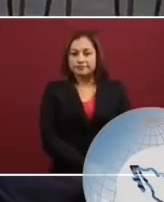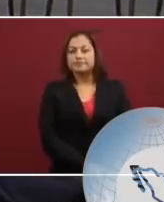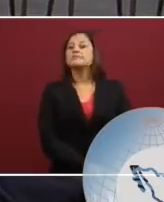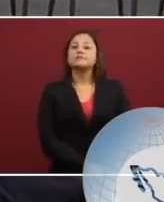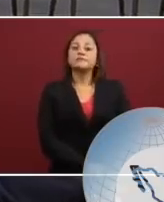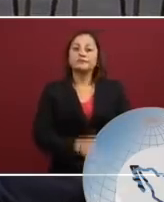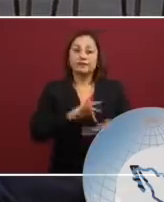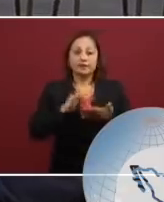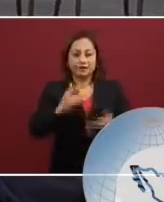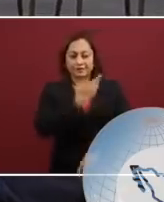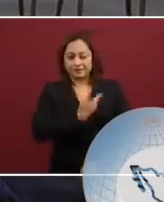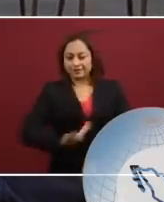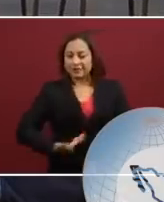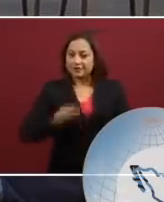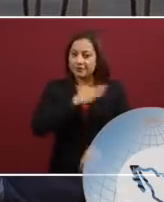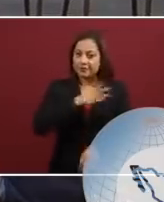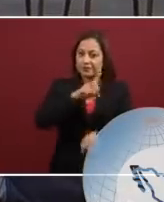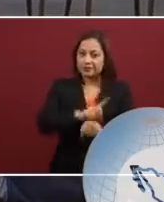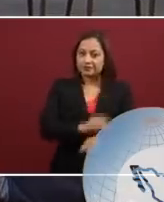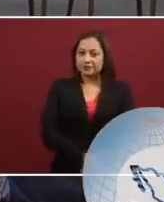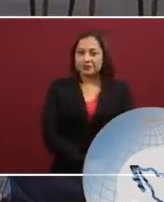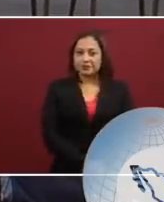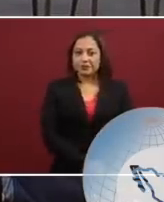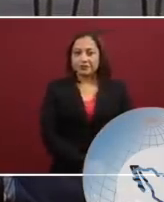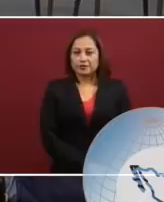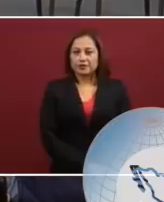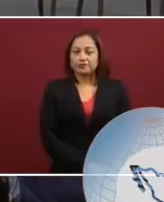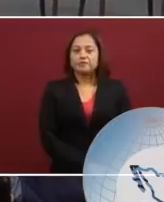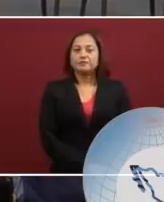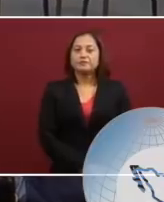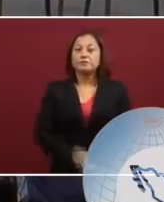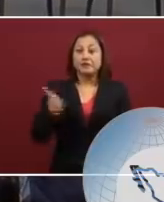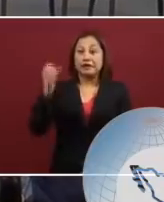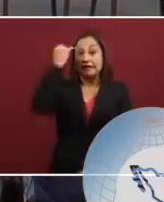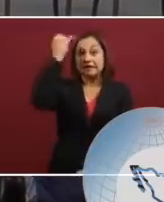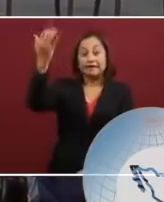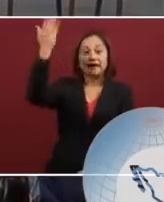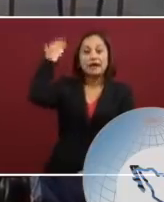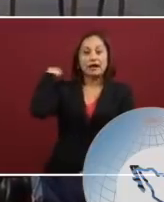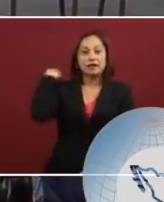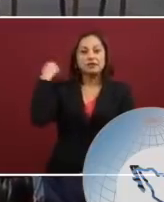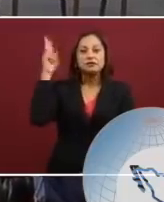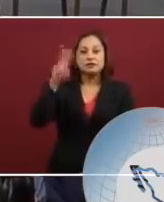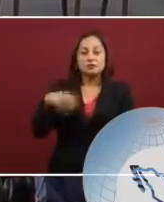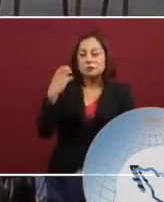Gracias, presidente. Buenos días. Es una alternativa que se ha estudiado mucho, no es